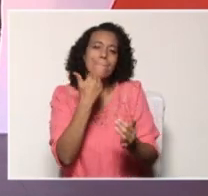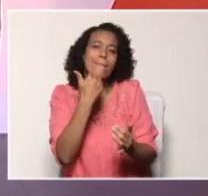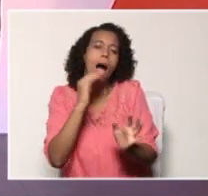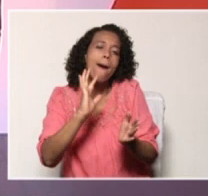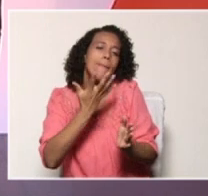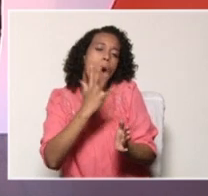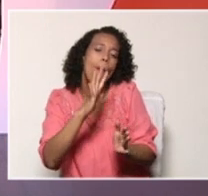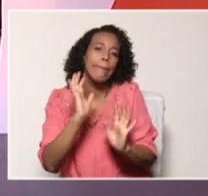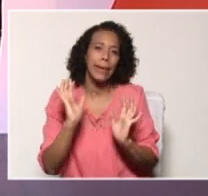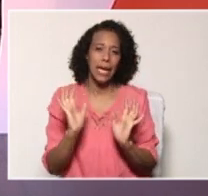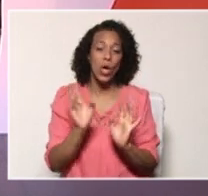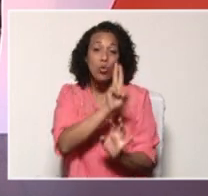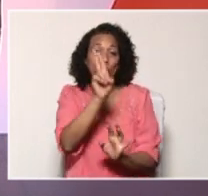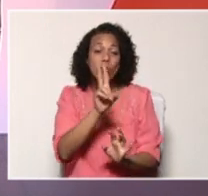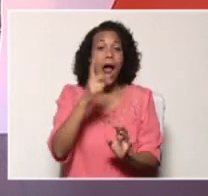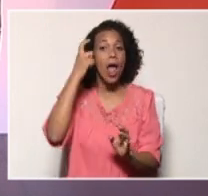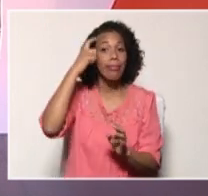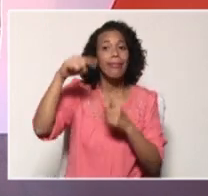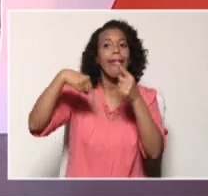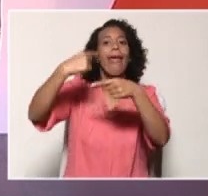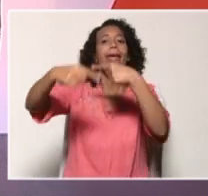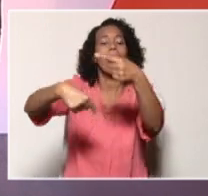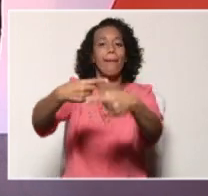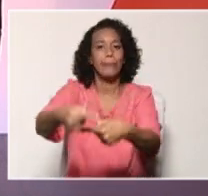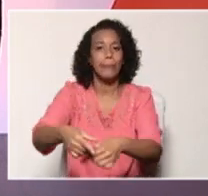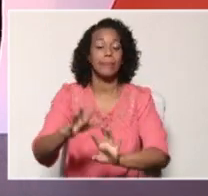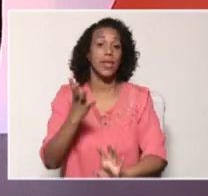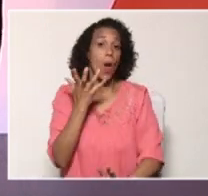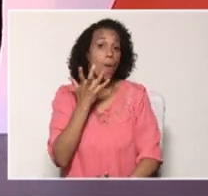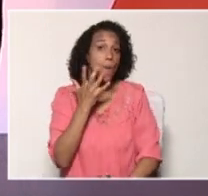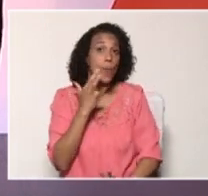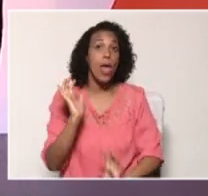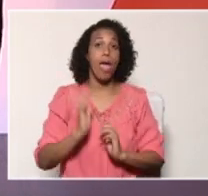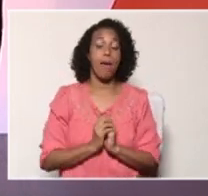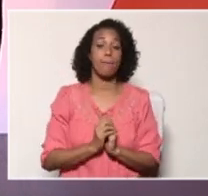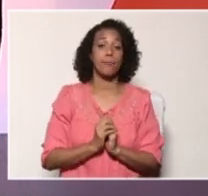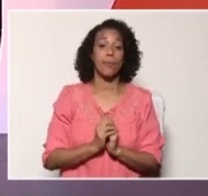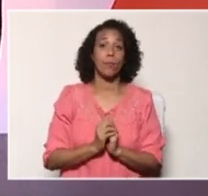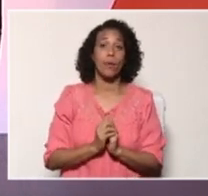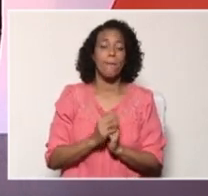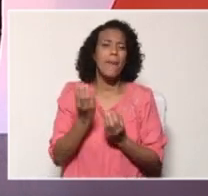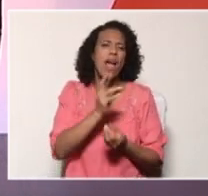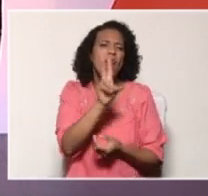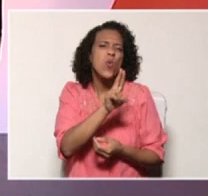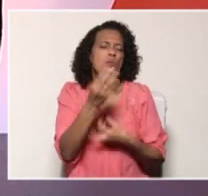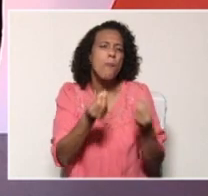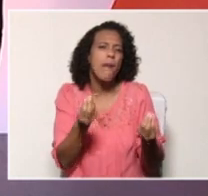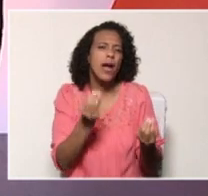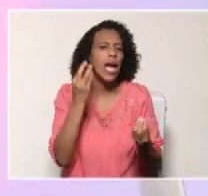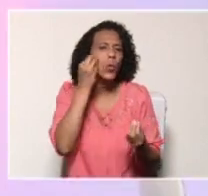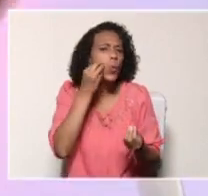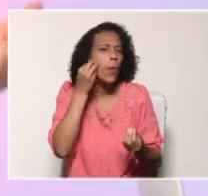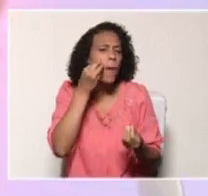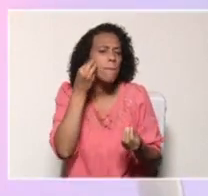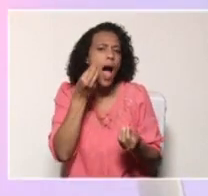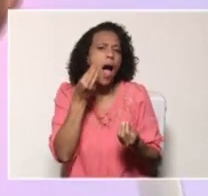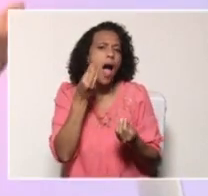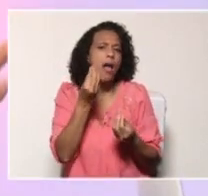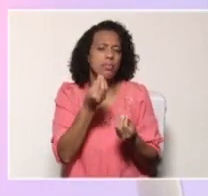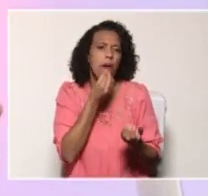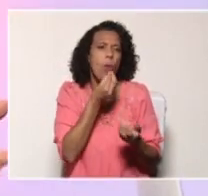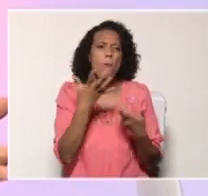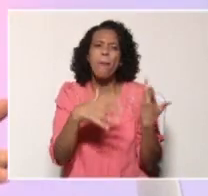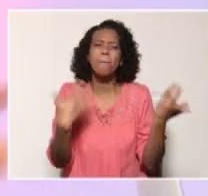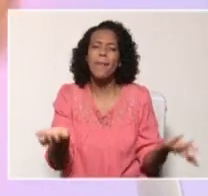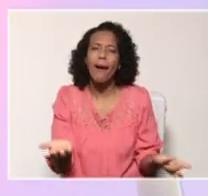para utilizarlos en días posteriores. También ahí tiene que ver para qué los voy a... ¿Para qué alimentos los voy